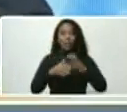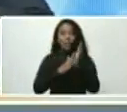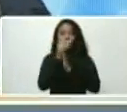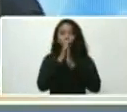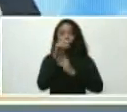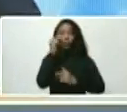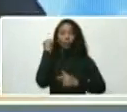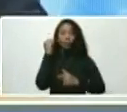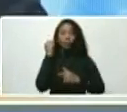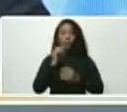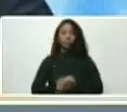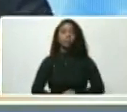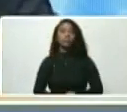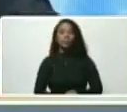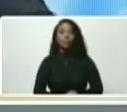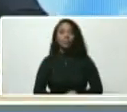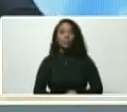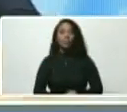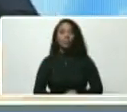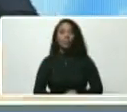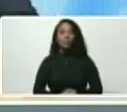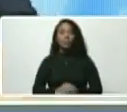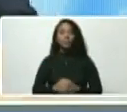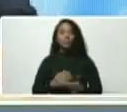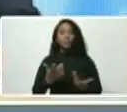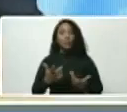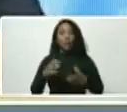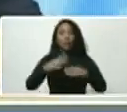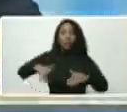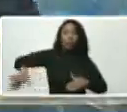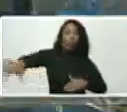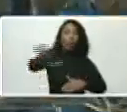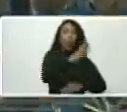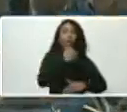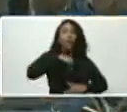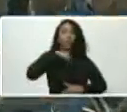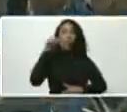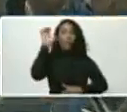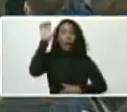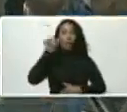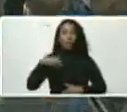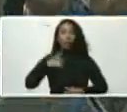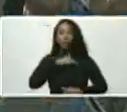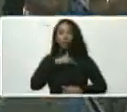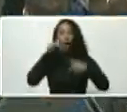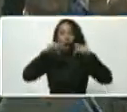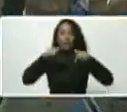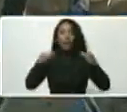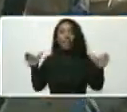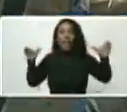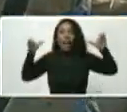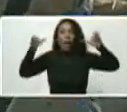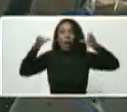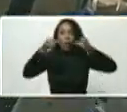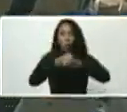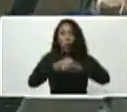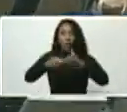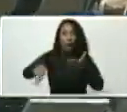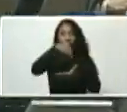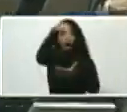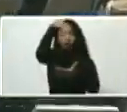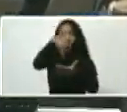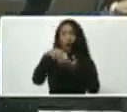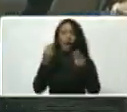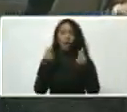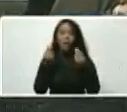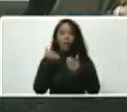empresarias, emprendedores, emprendedoras de todo nuestro país. Aquí estamos en el Consejo Nacional de